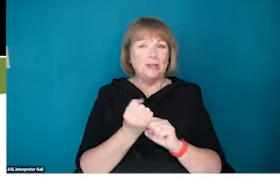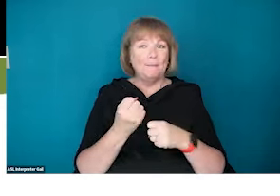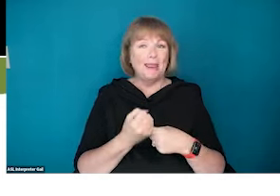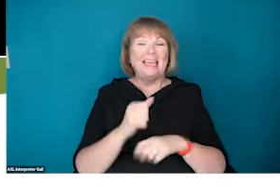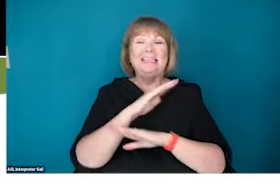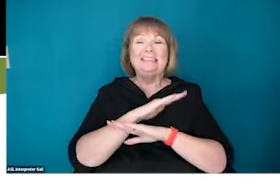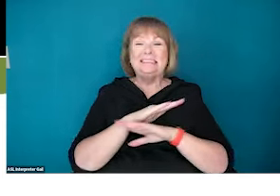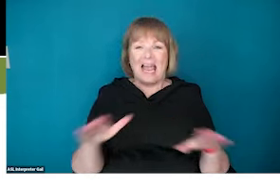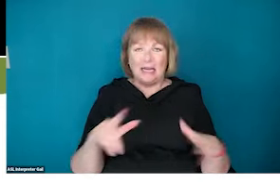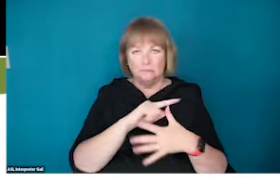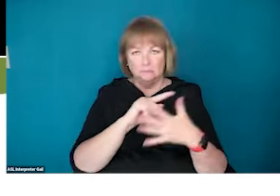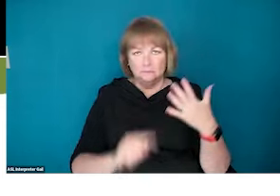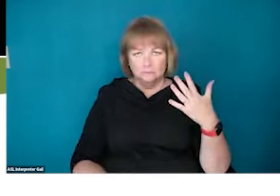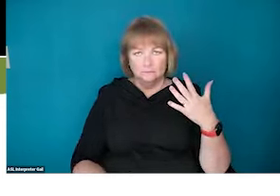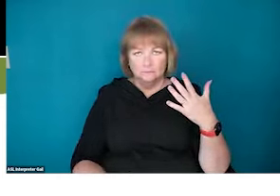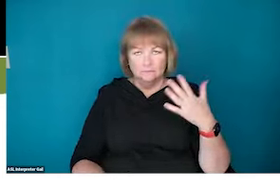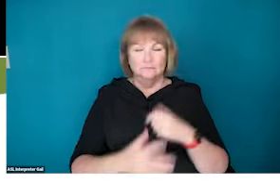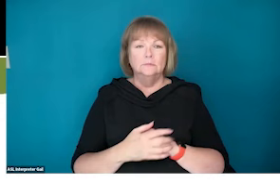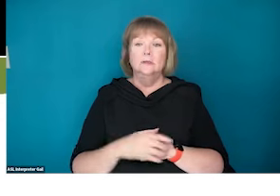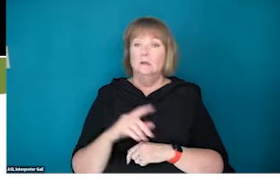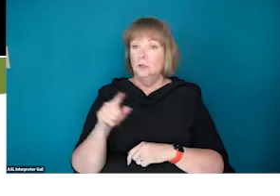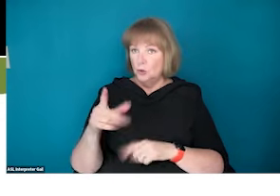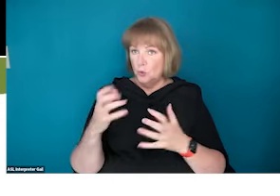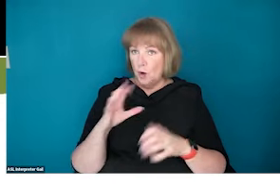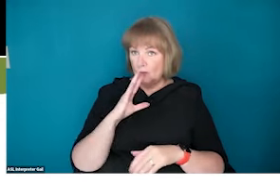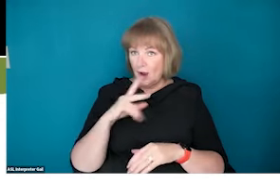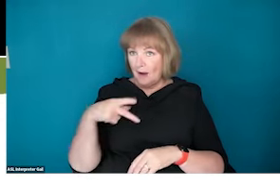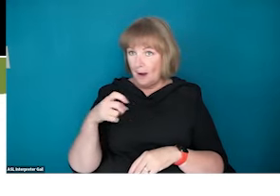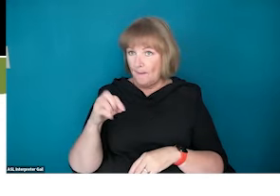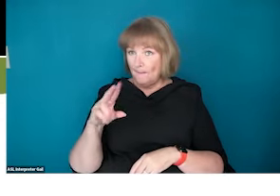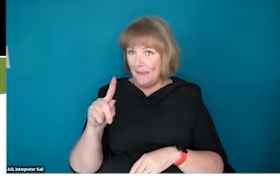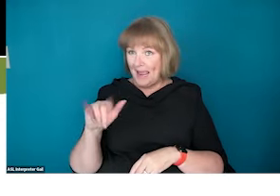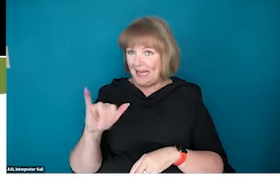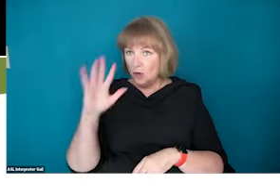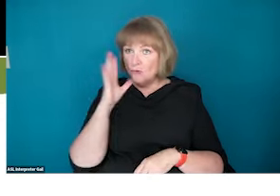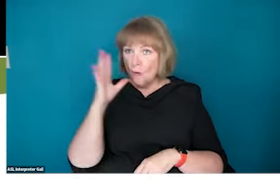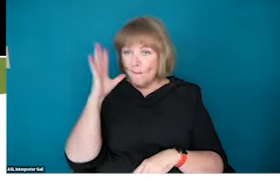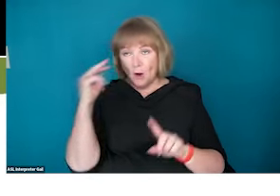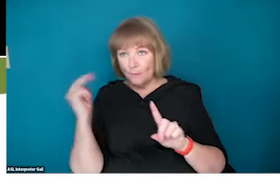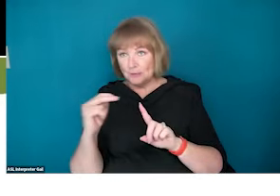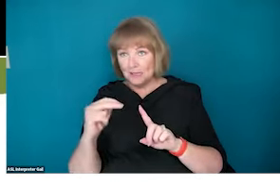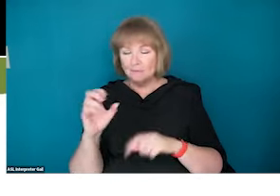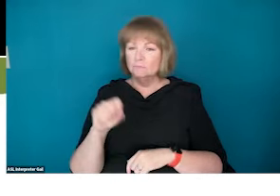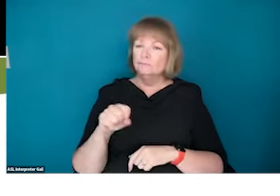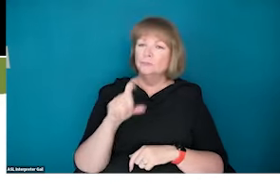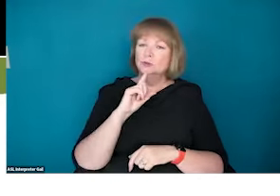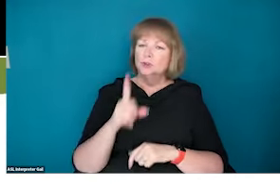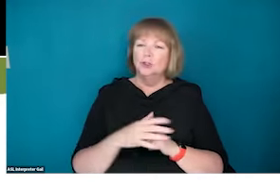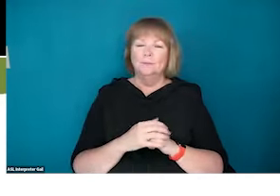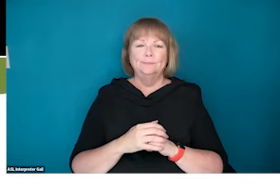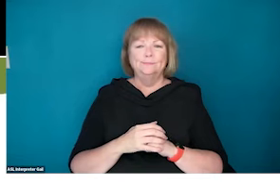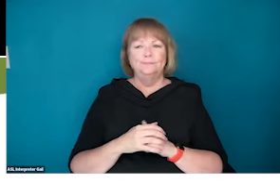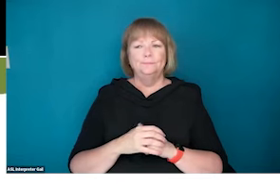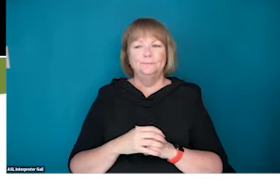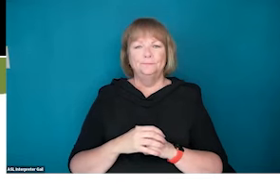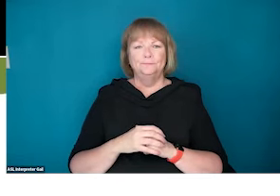hablando de las otras cosas más importantes, no es nunca muy temprano para empezar a